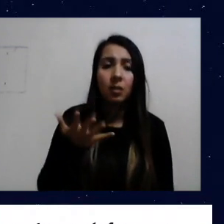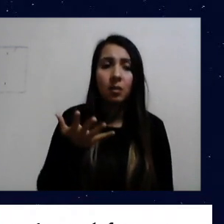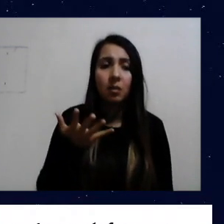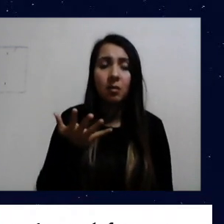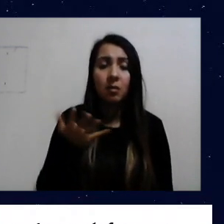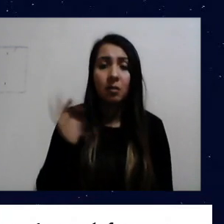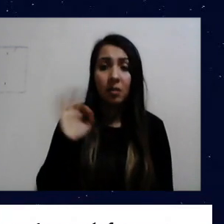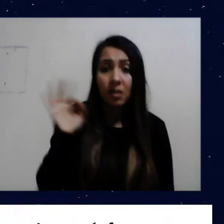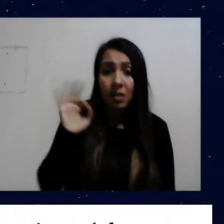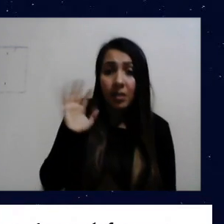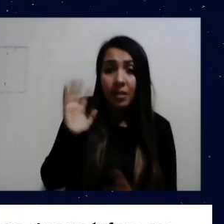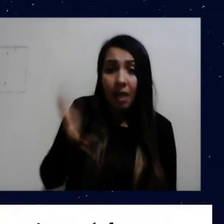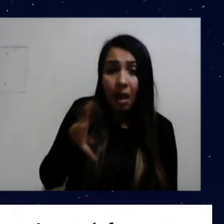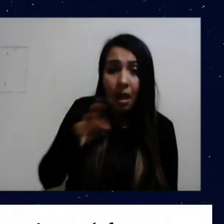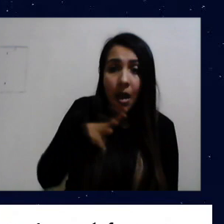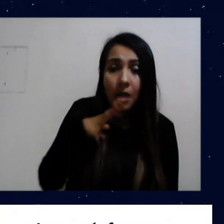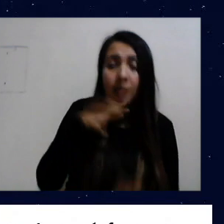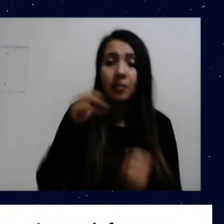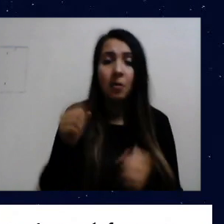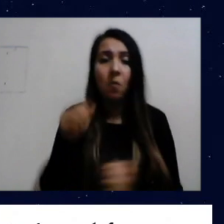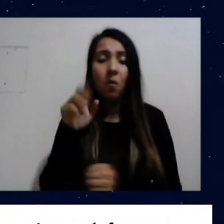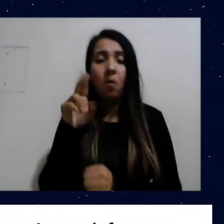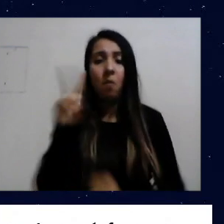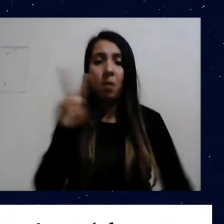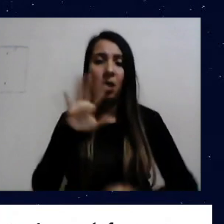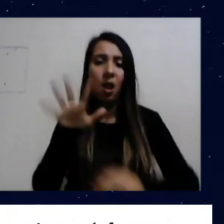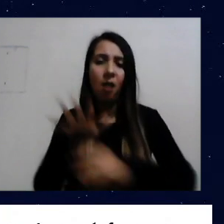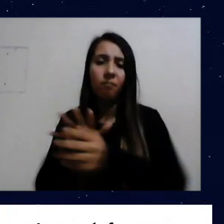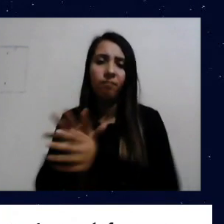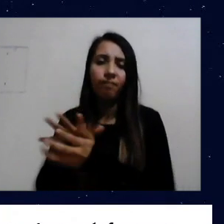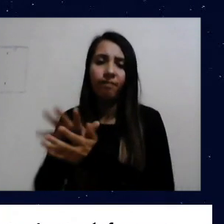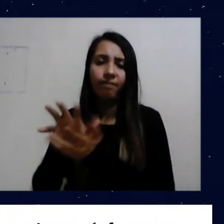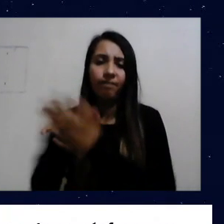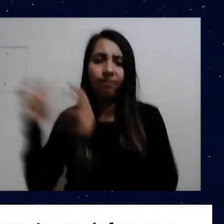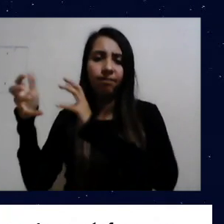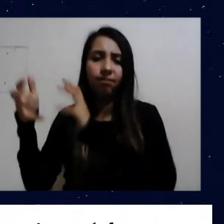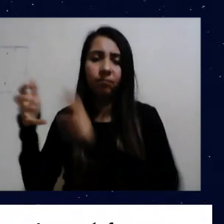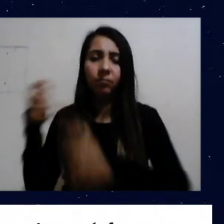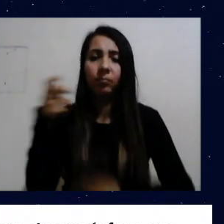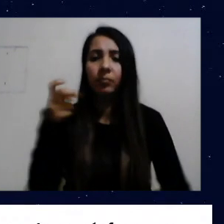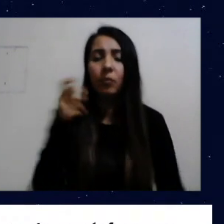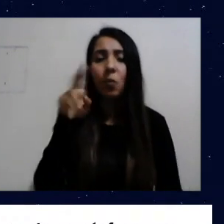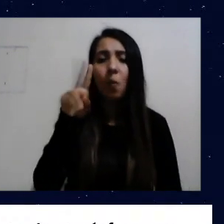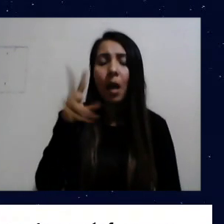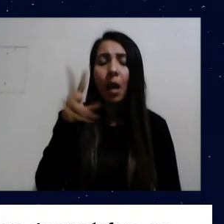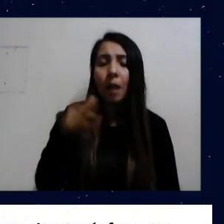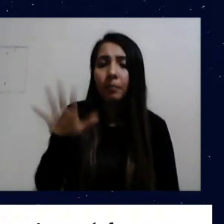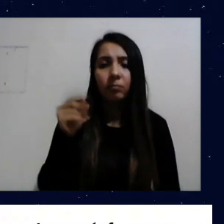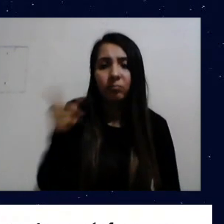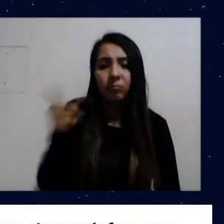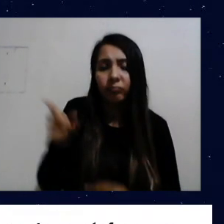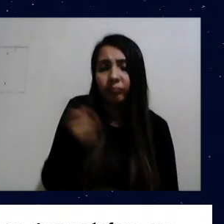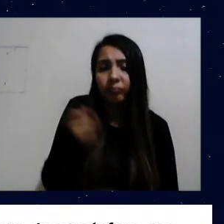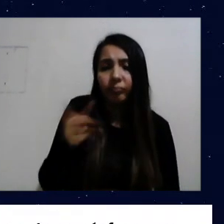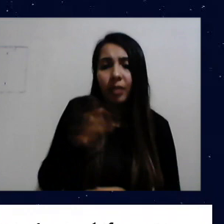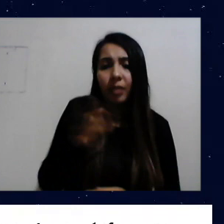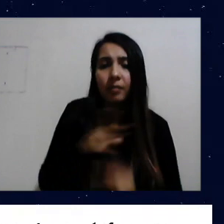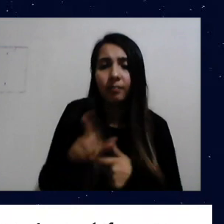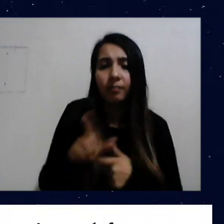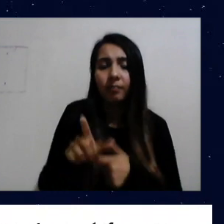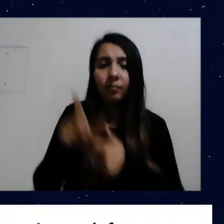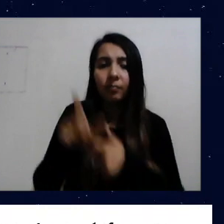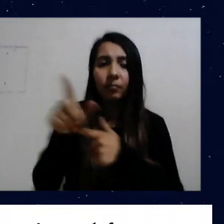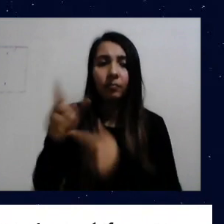es algo que está ahí de continuo. Es decir, que si has detectado la radiación ultravioleta es parte de la formación de esos